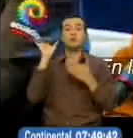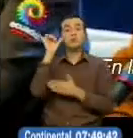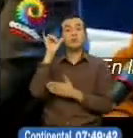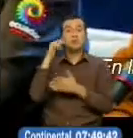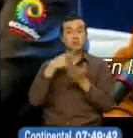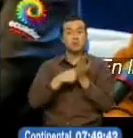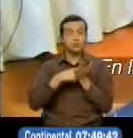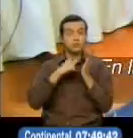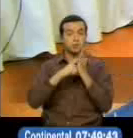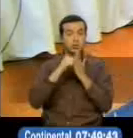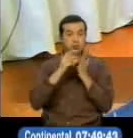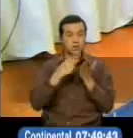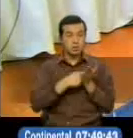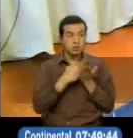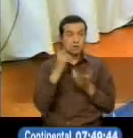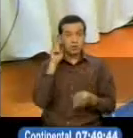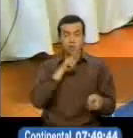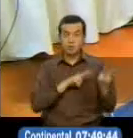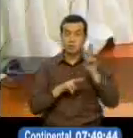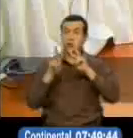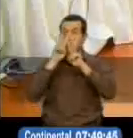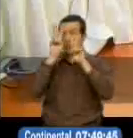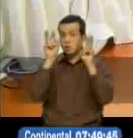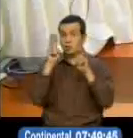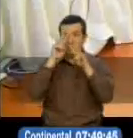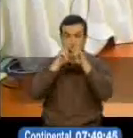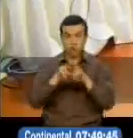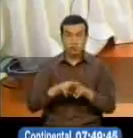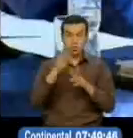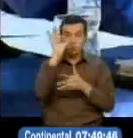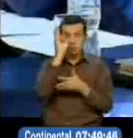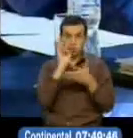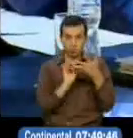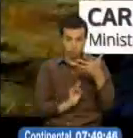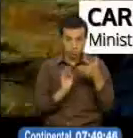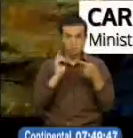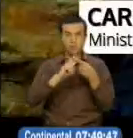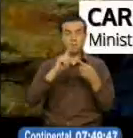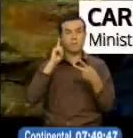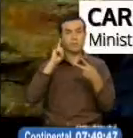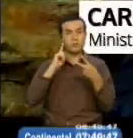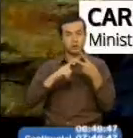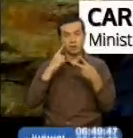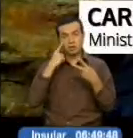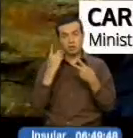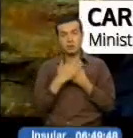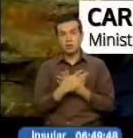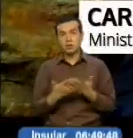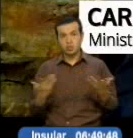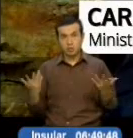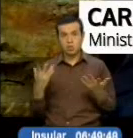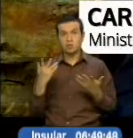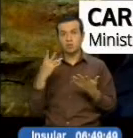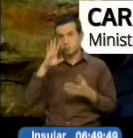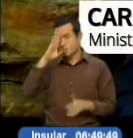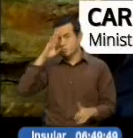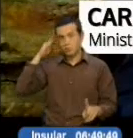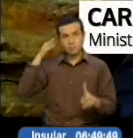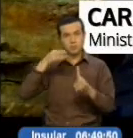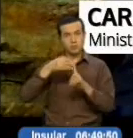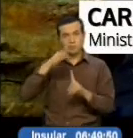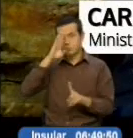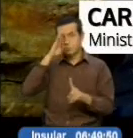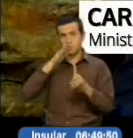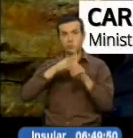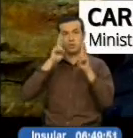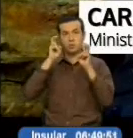ampliado presidencial en el cual se analizaron temas como la revisión de la proforma presupuestaria. También es uno de los propósitos en